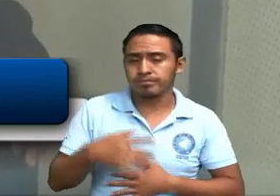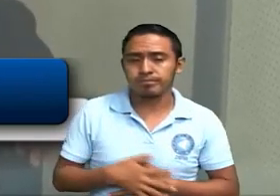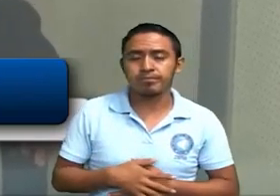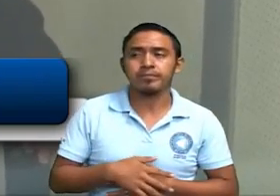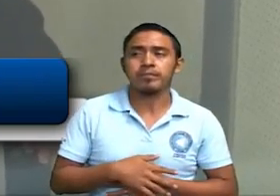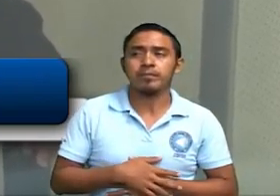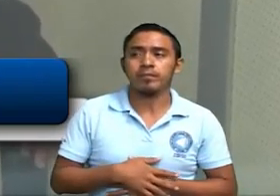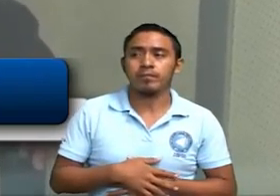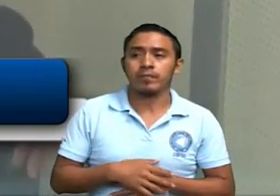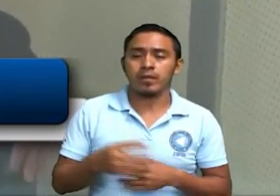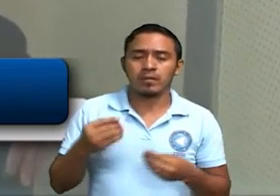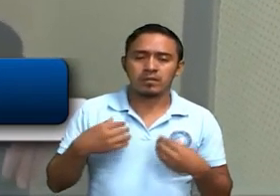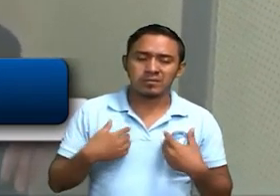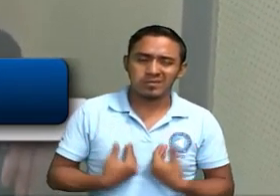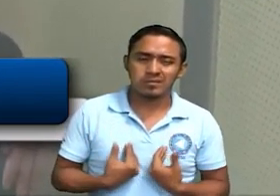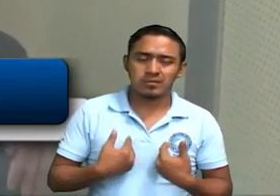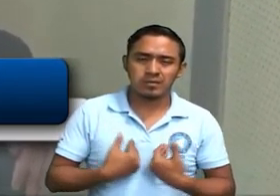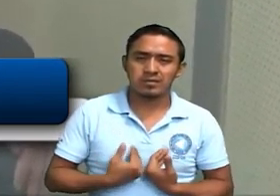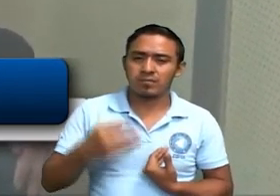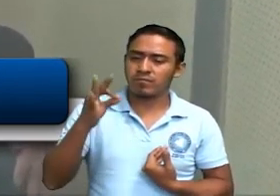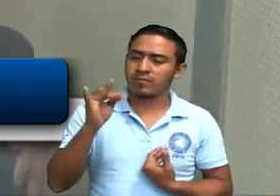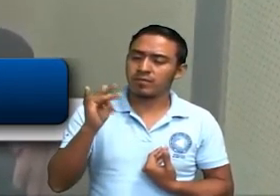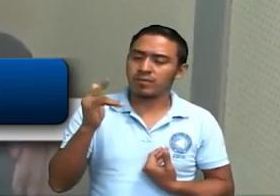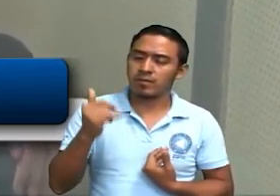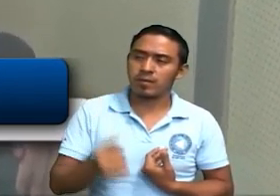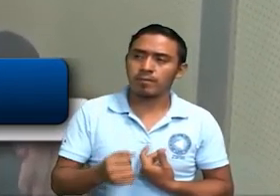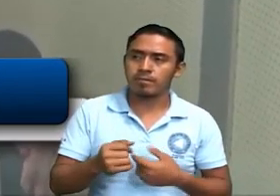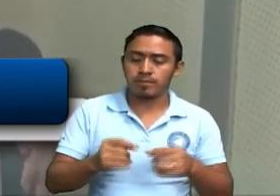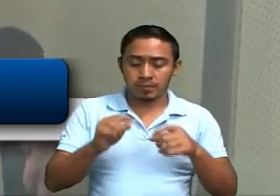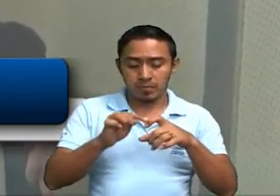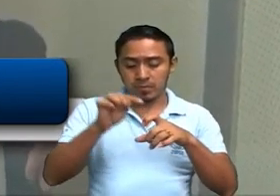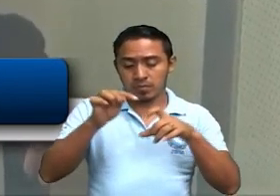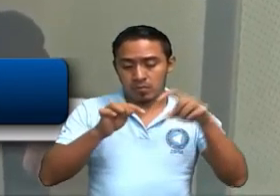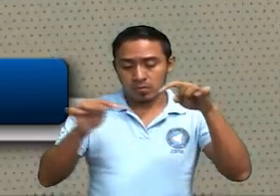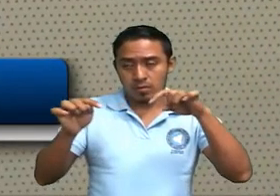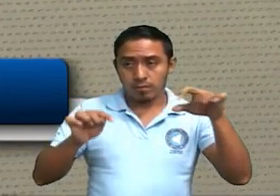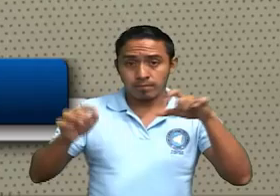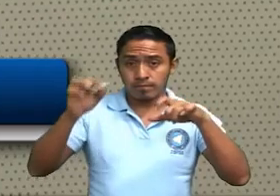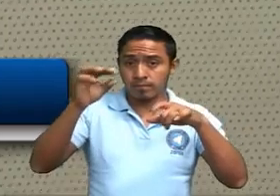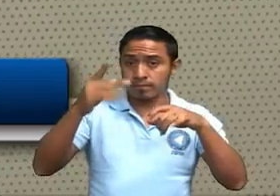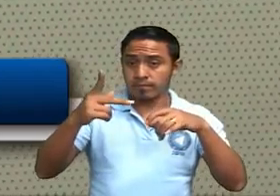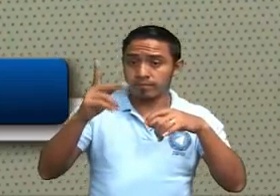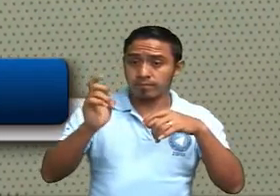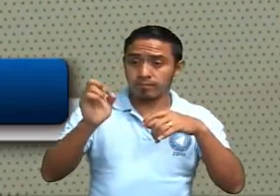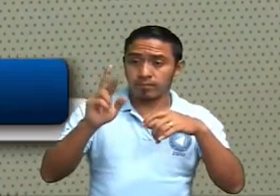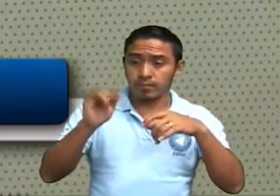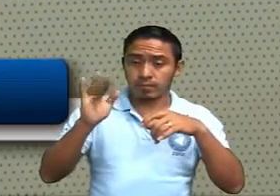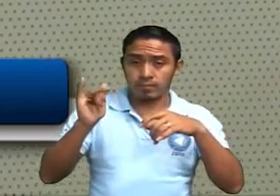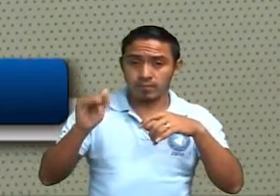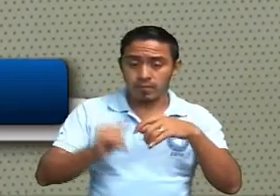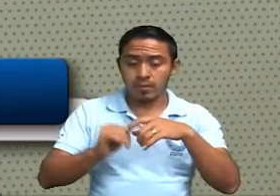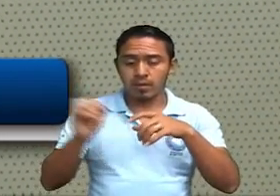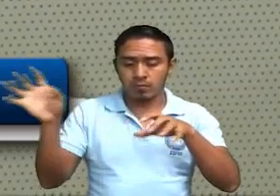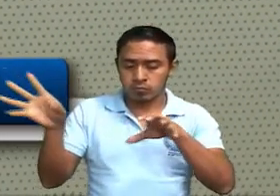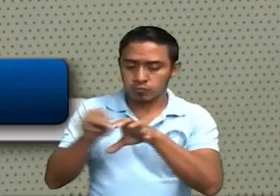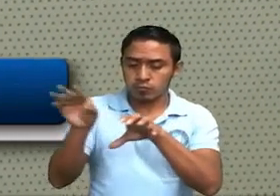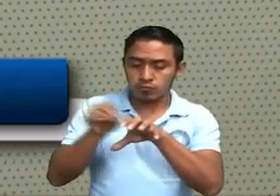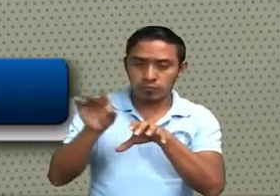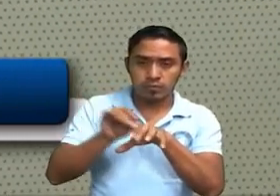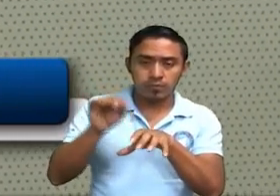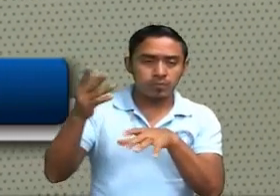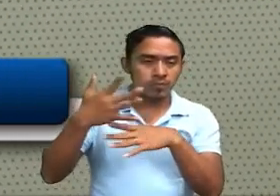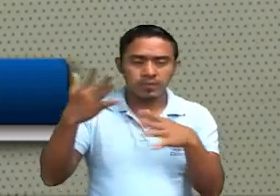Hay una fatiga, ¿verdad? Uh-huh. Están las neuronas periféricas que captan los sonidos.